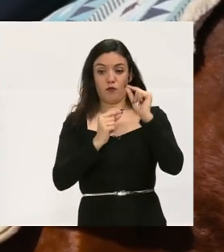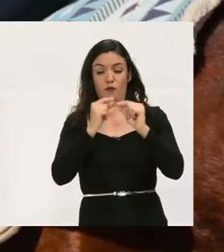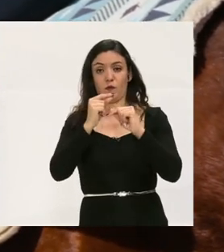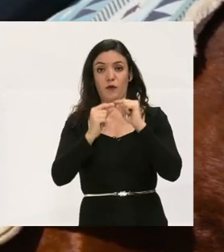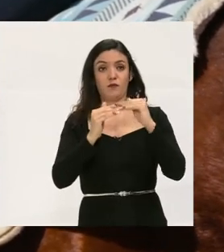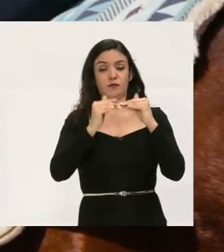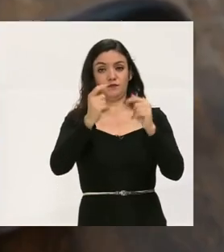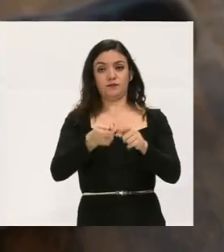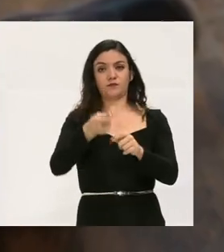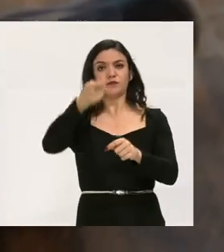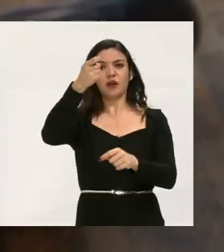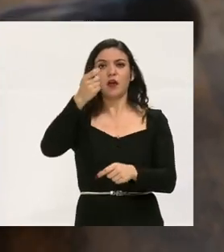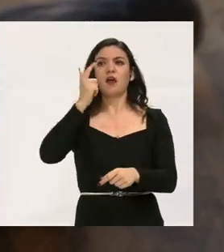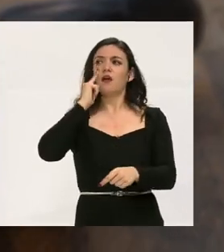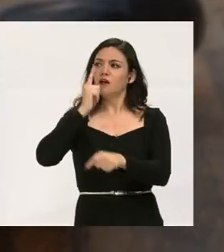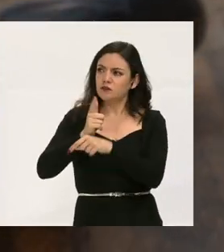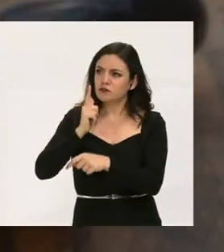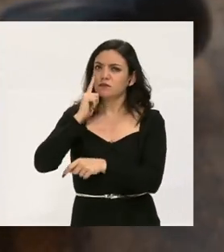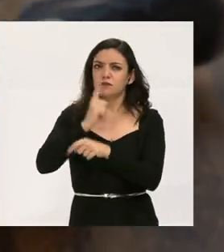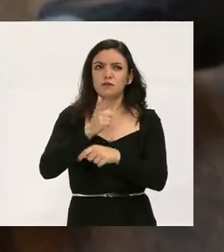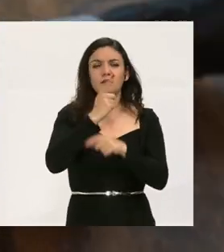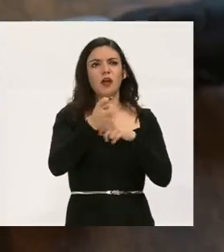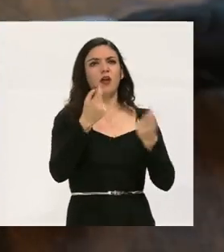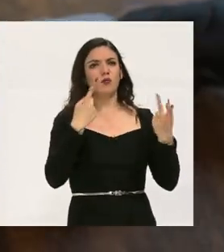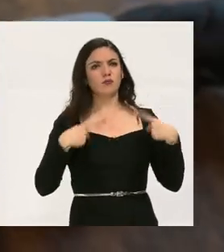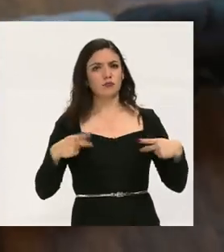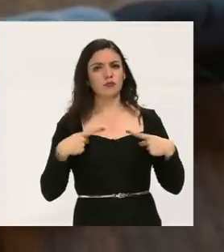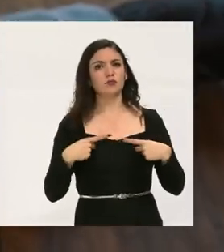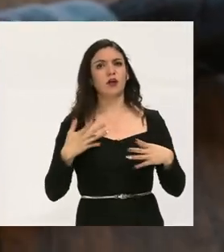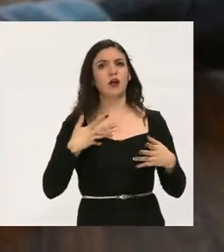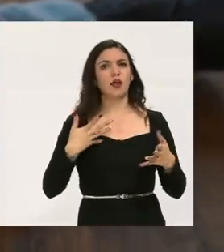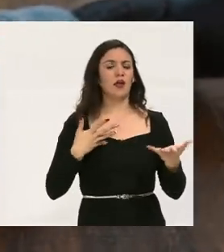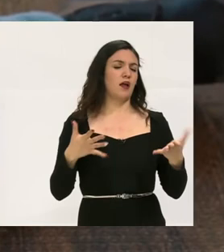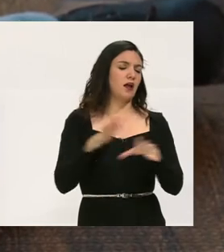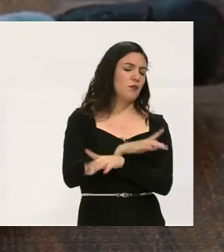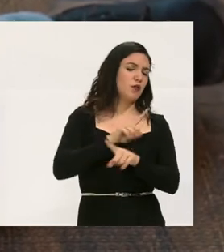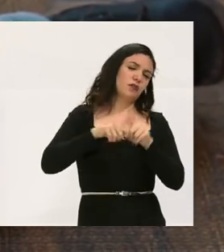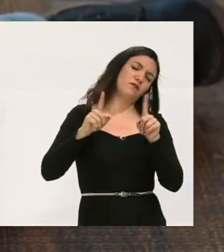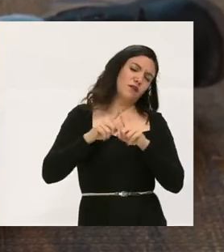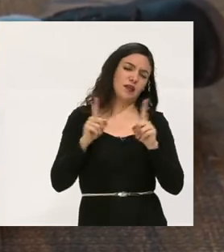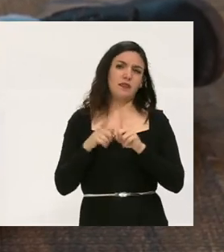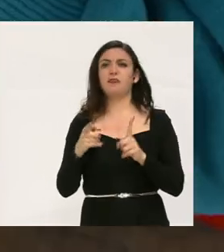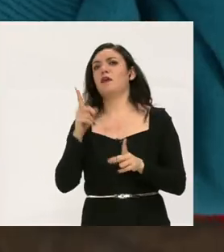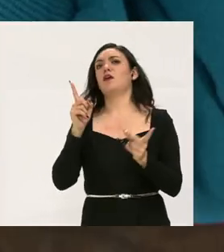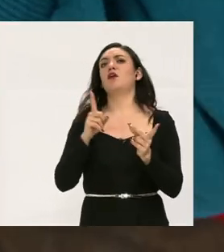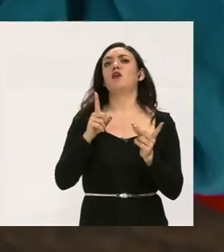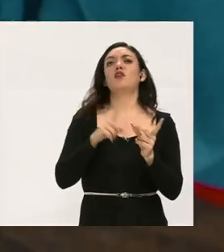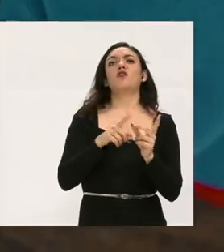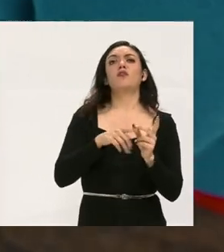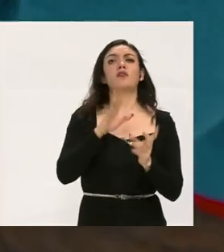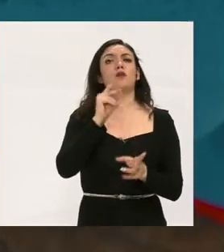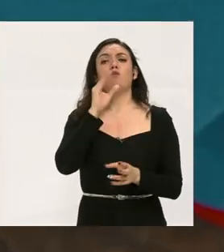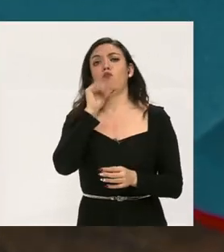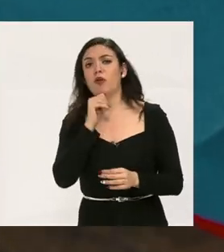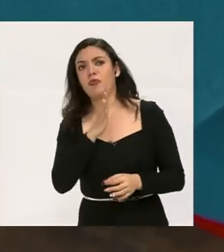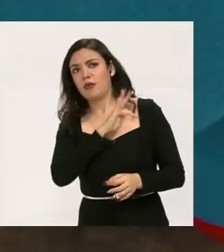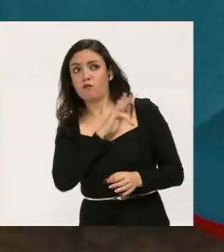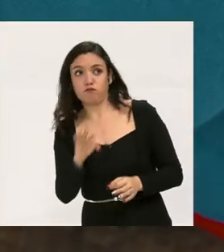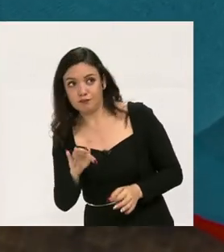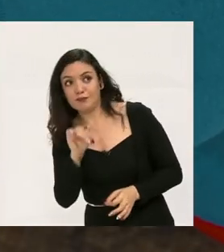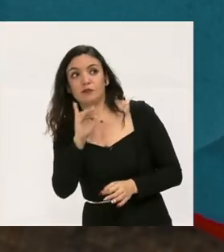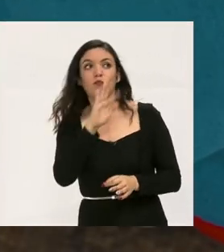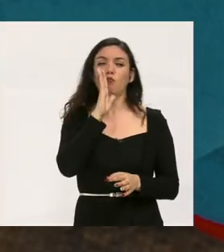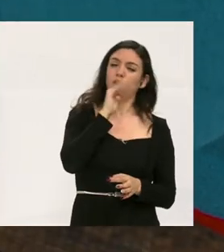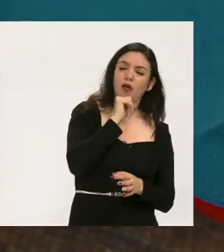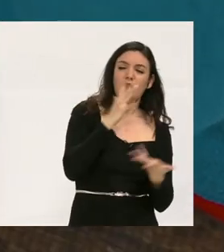y conforme van creciendo así obviamente se es evidente que algunos presentan en alguna situación diferente o no puede hacer tal o